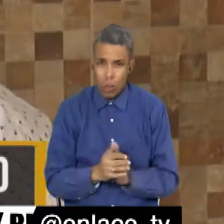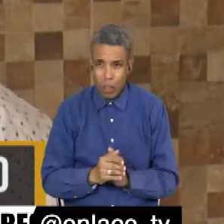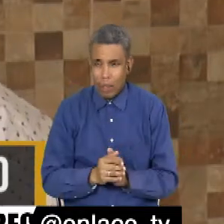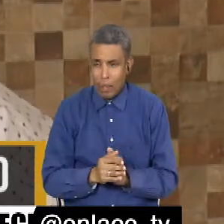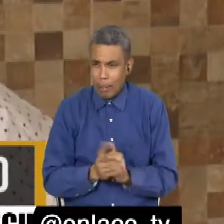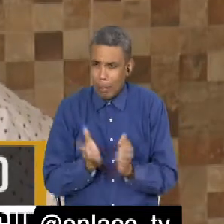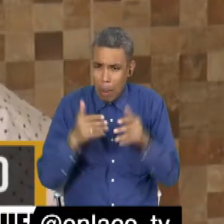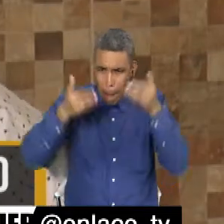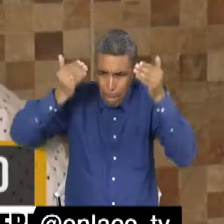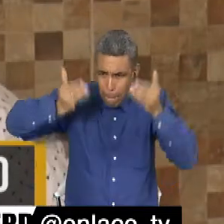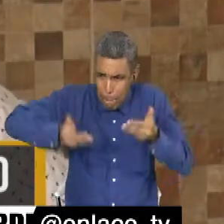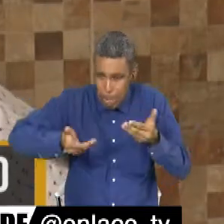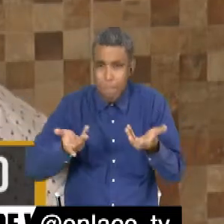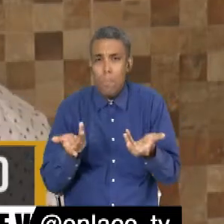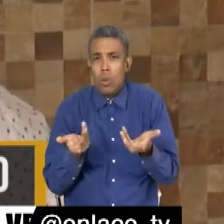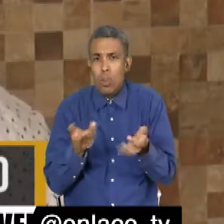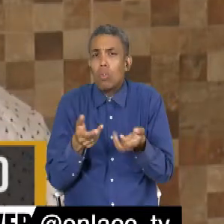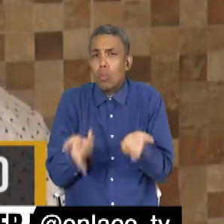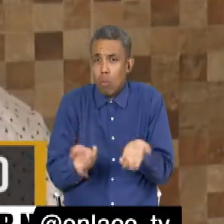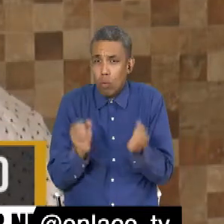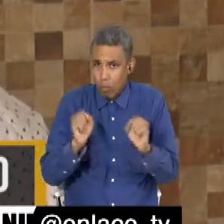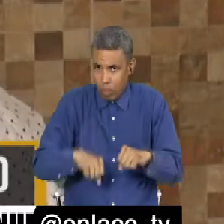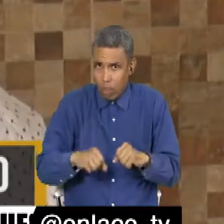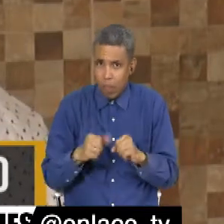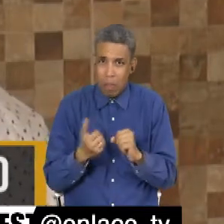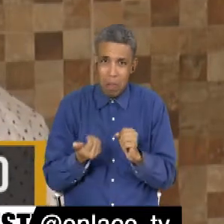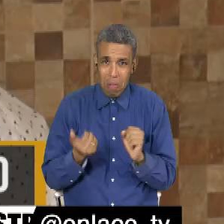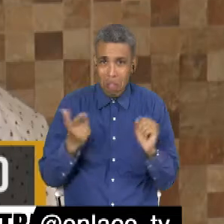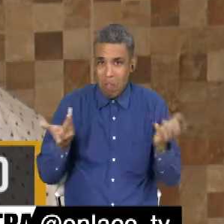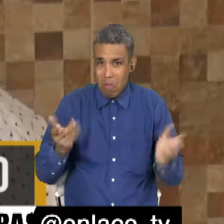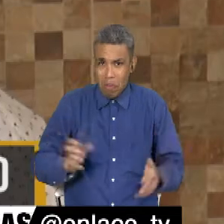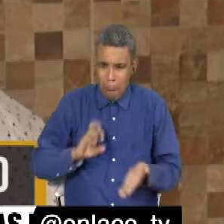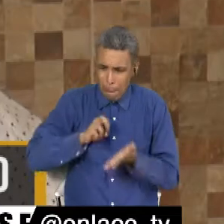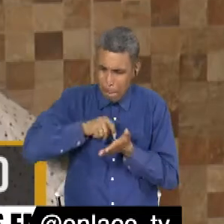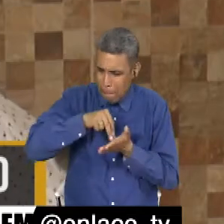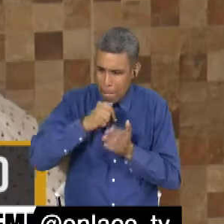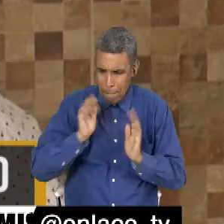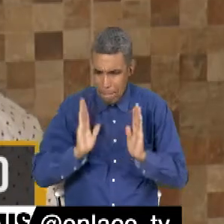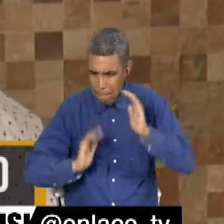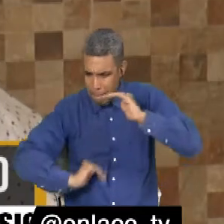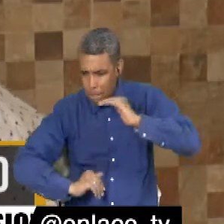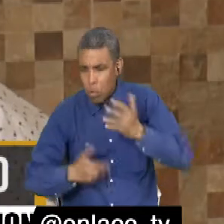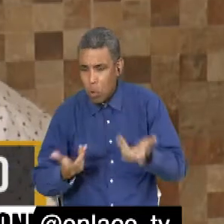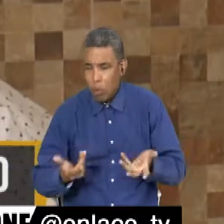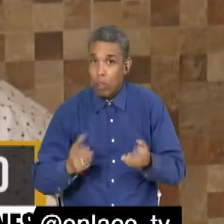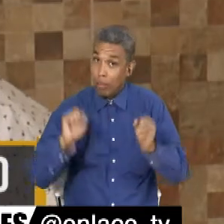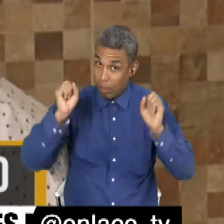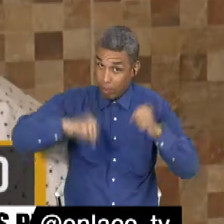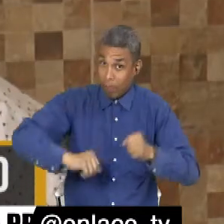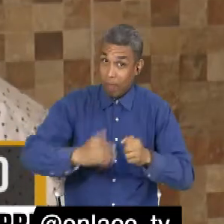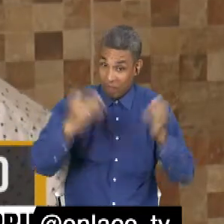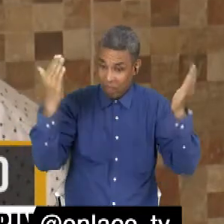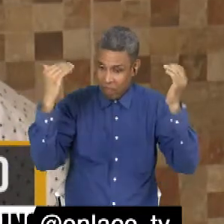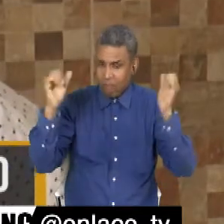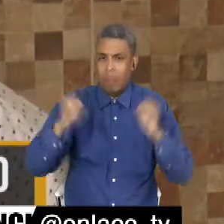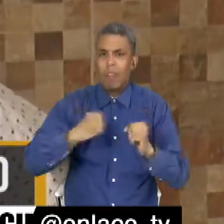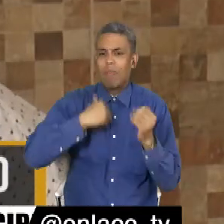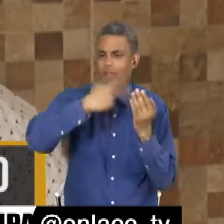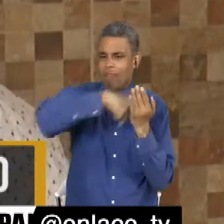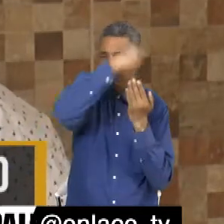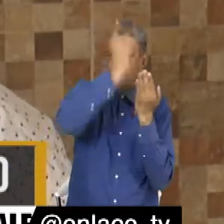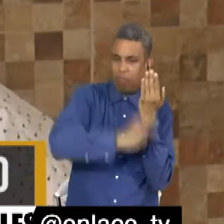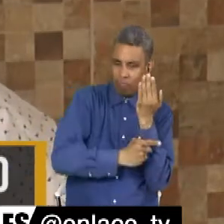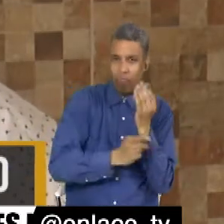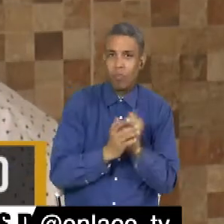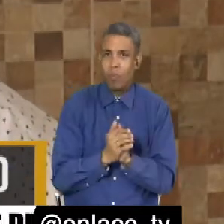pensionados retirados por tiempo, en el cual ya estamos haciendo parte en un proyecto que ya